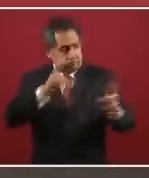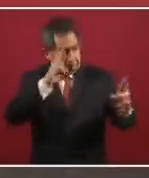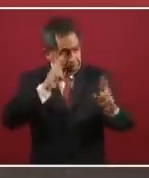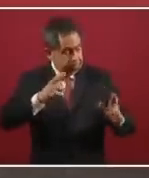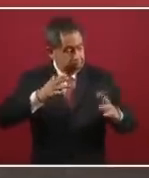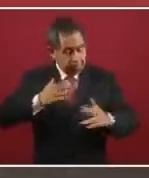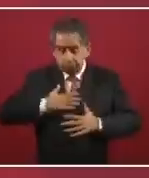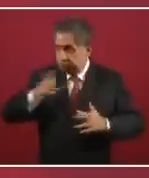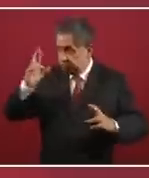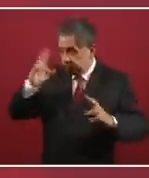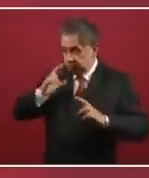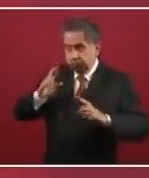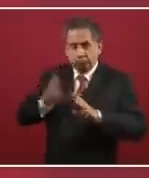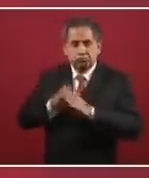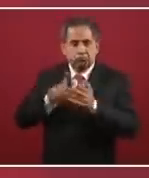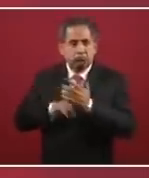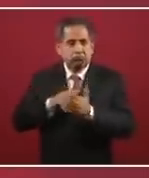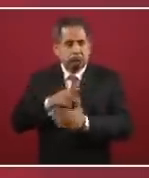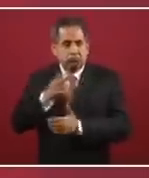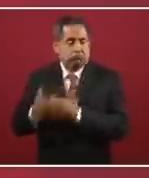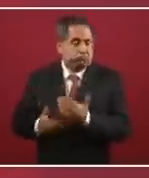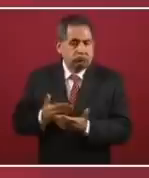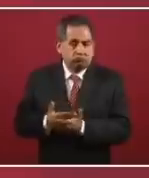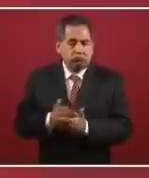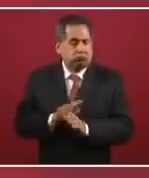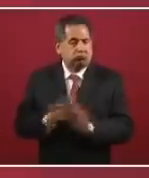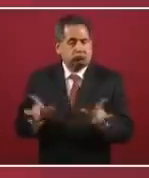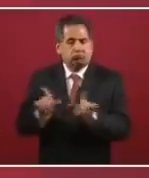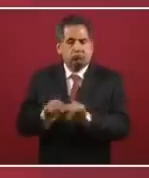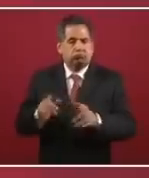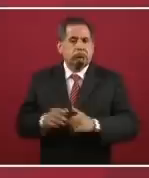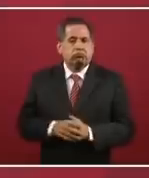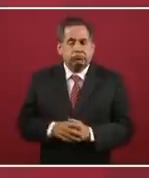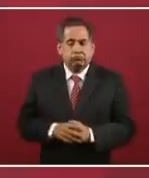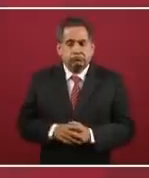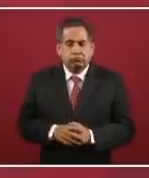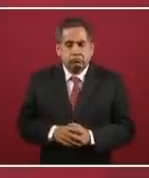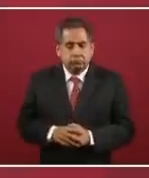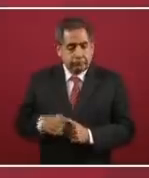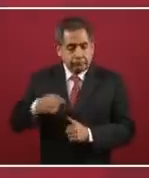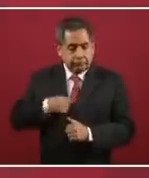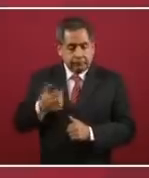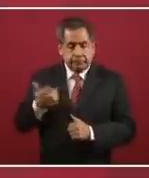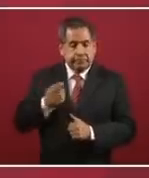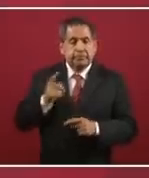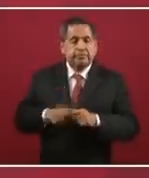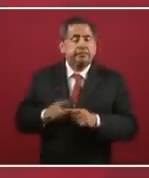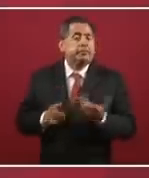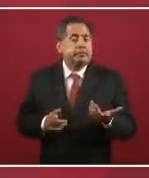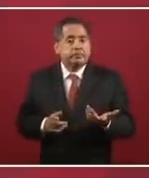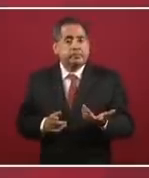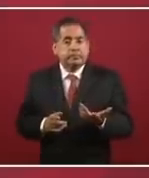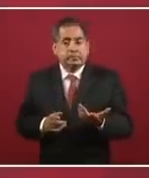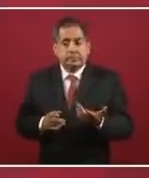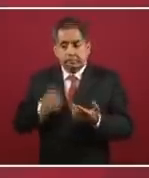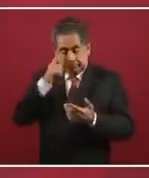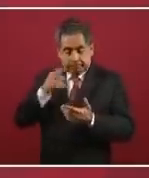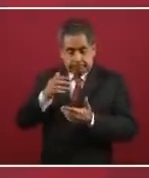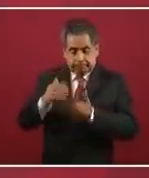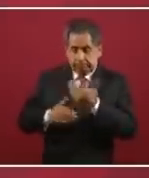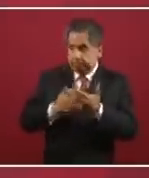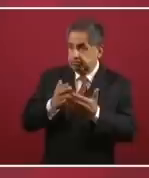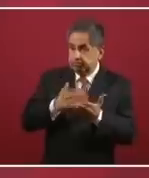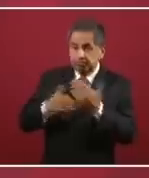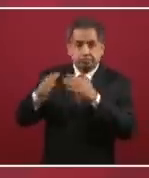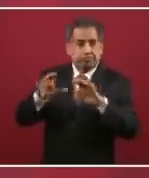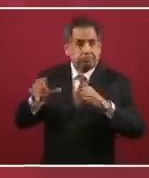pensamos y lo que nosotros proponemos. Si nosotros logramos que la cooperación para el desarrollo crezca en la